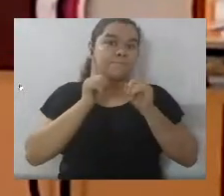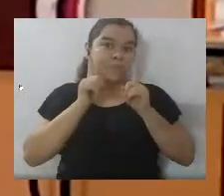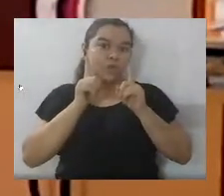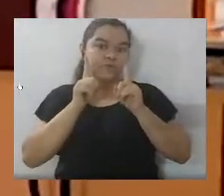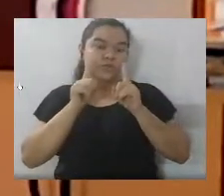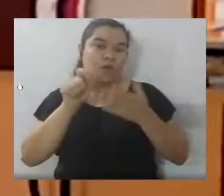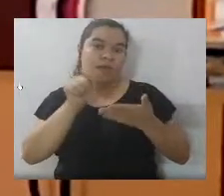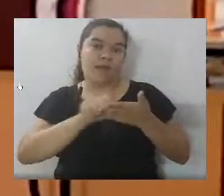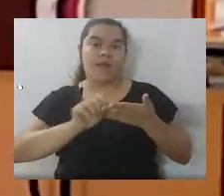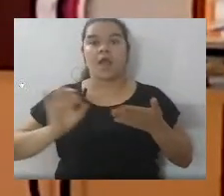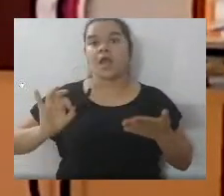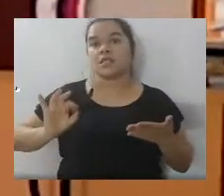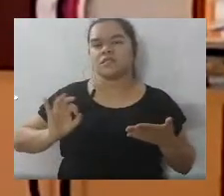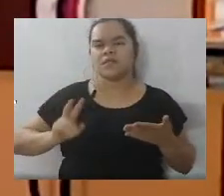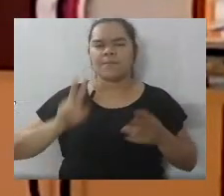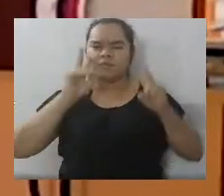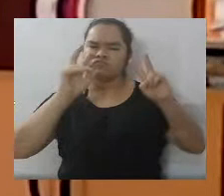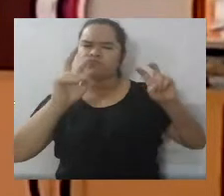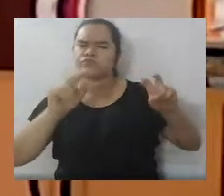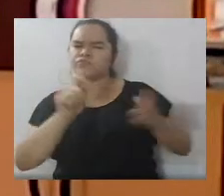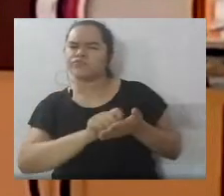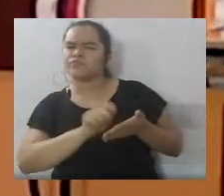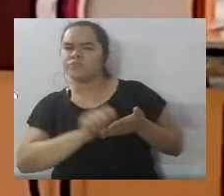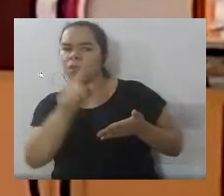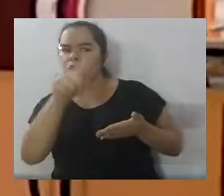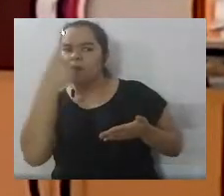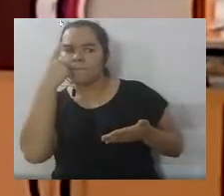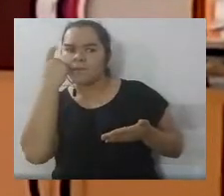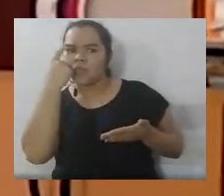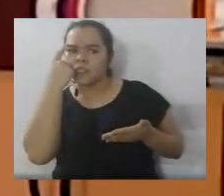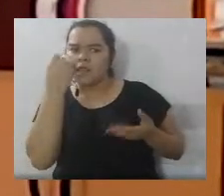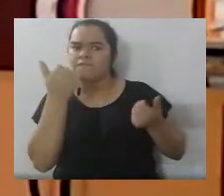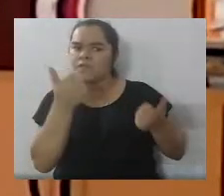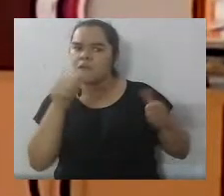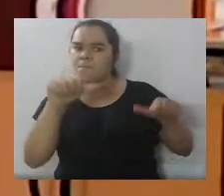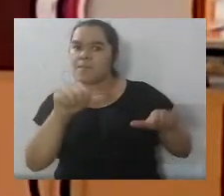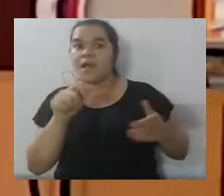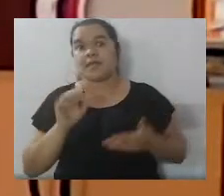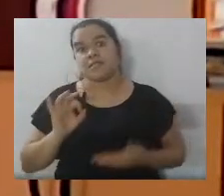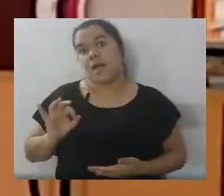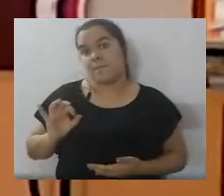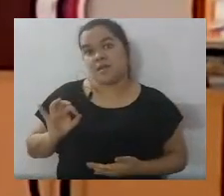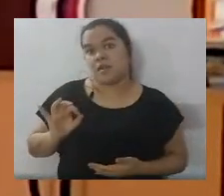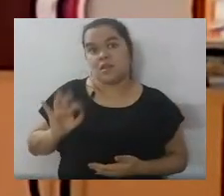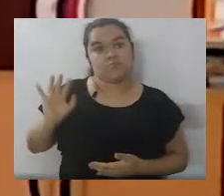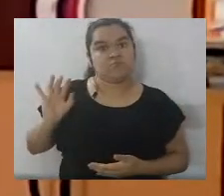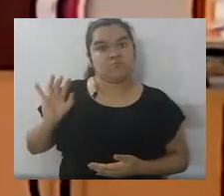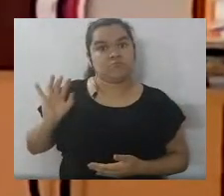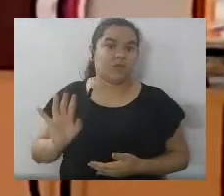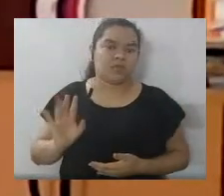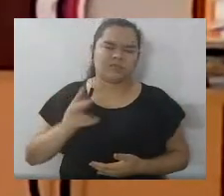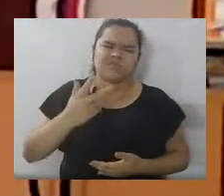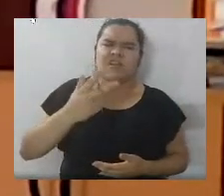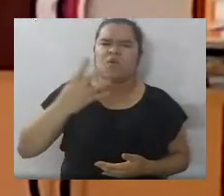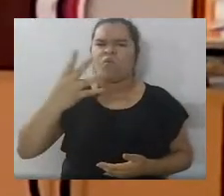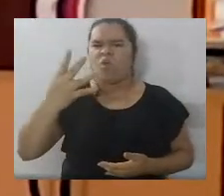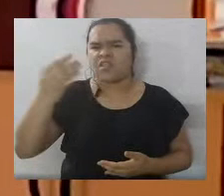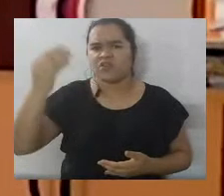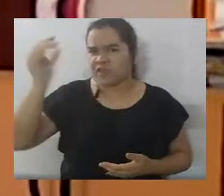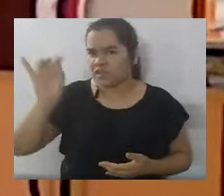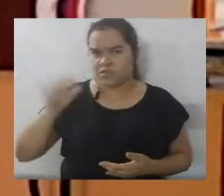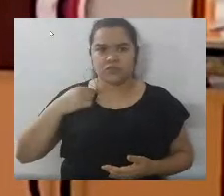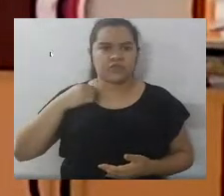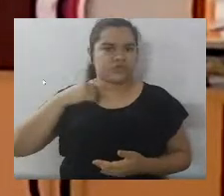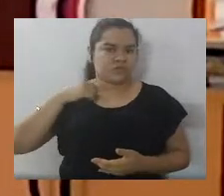a evaluarlos y ver cuánto aprendieron cuando son los exámenes. Y los exámenes andarán 3-4